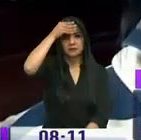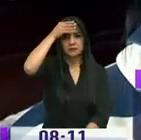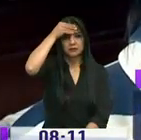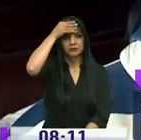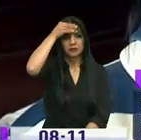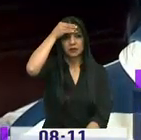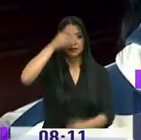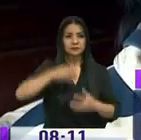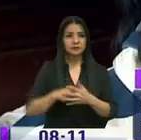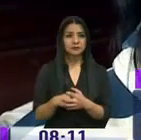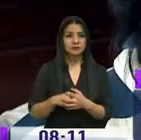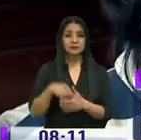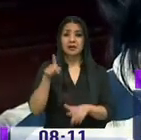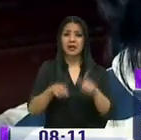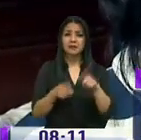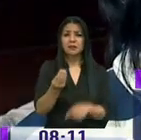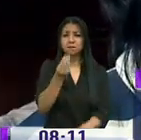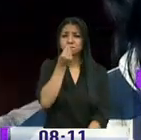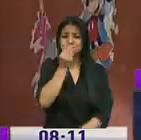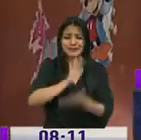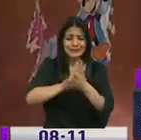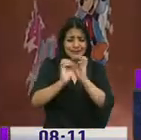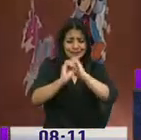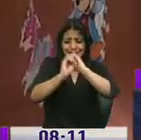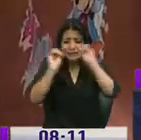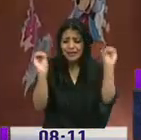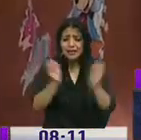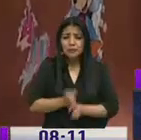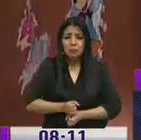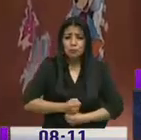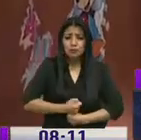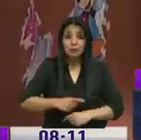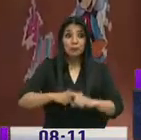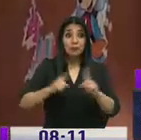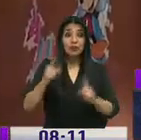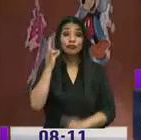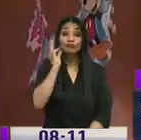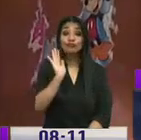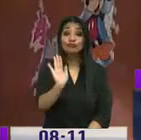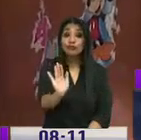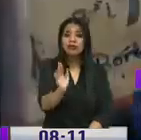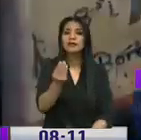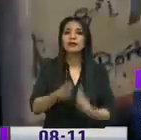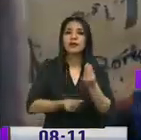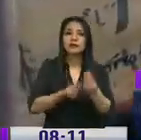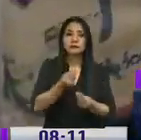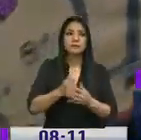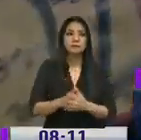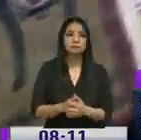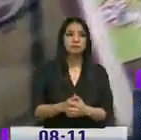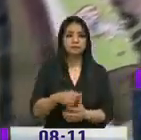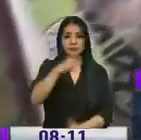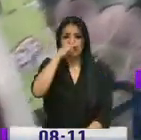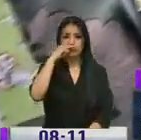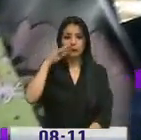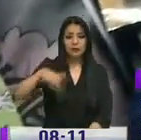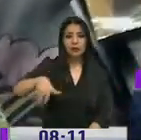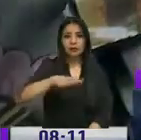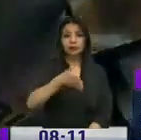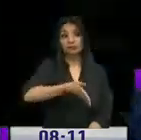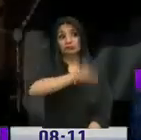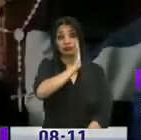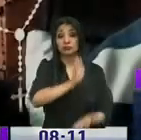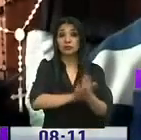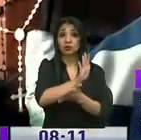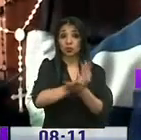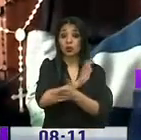A veces no tienen ni para comer, pero aún así, la señora Nancy procura que los niños no falten a la escuela.